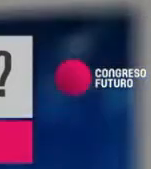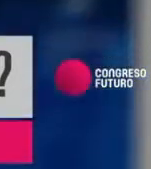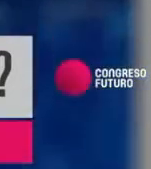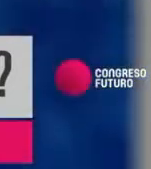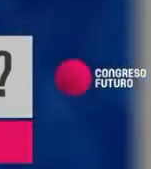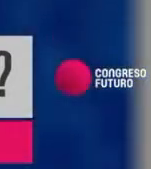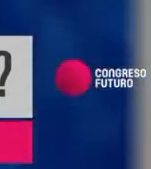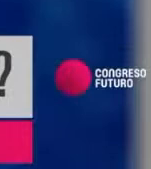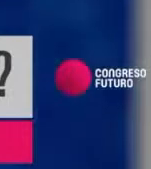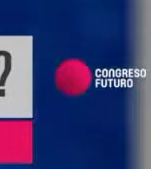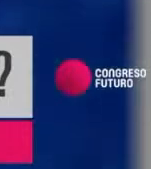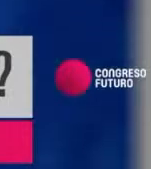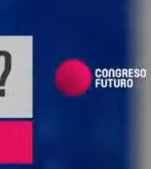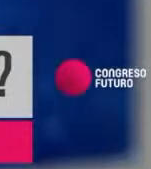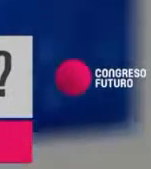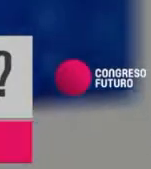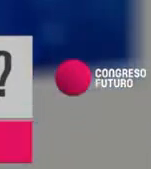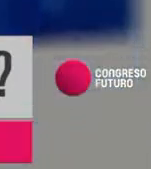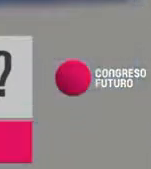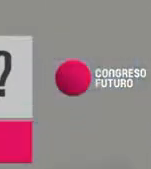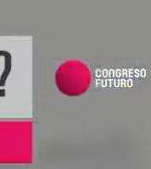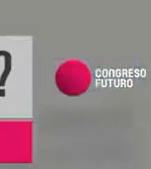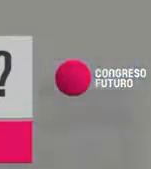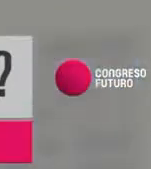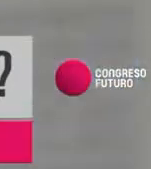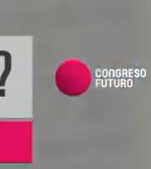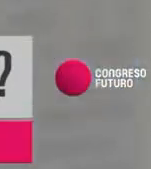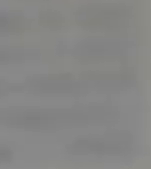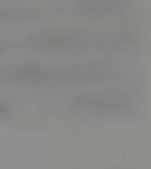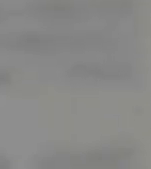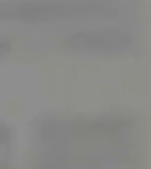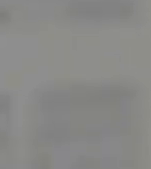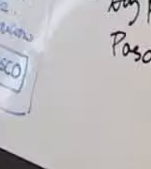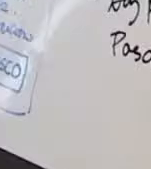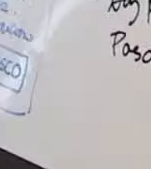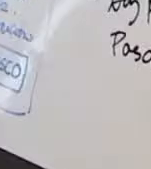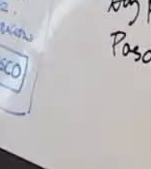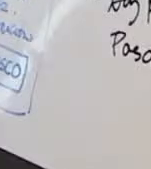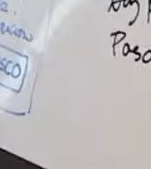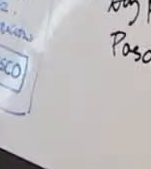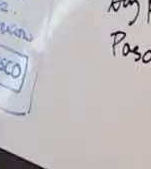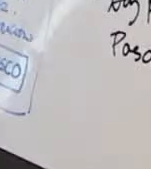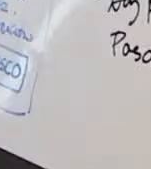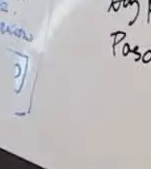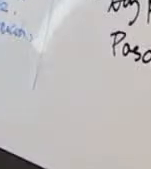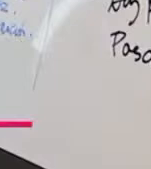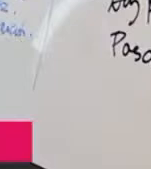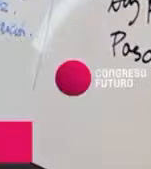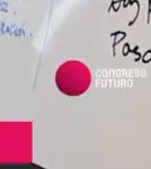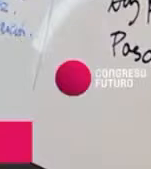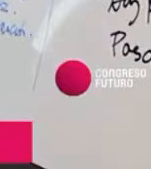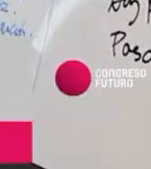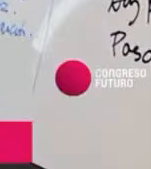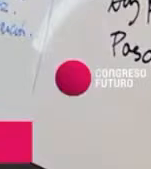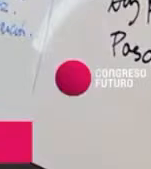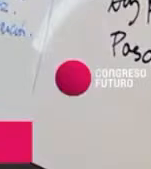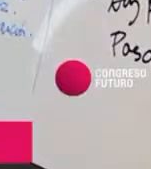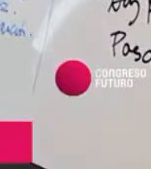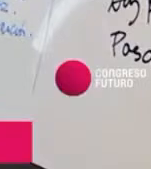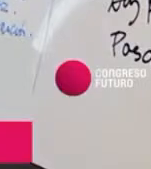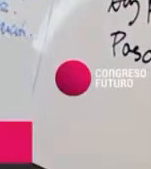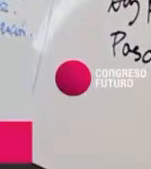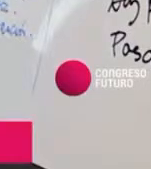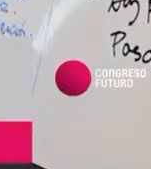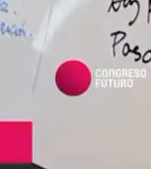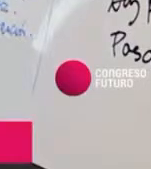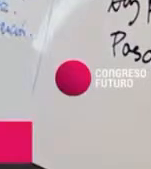en tanto, es para todos. Estamos haciendo debutar una serie de tecnologías híbridas que antes no habíamos utilizado. En la